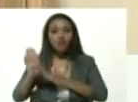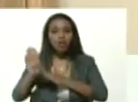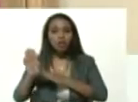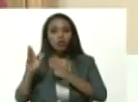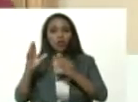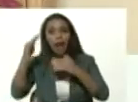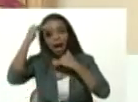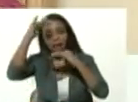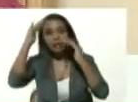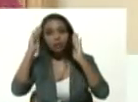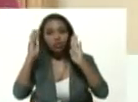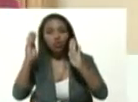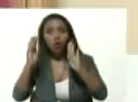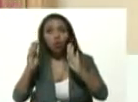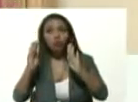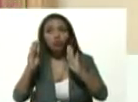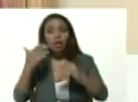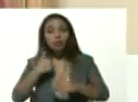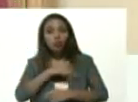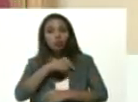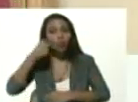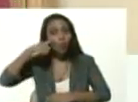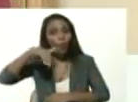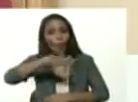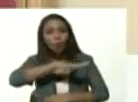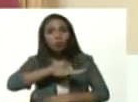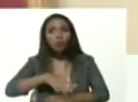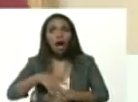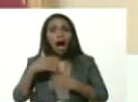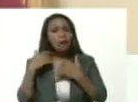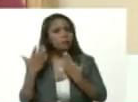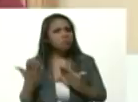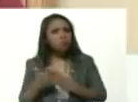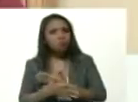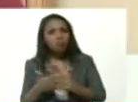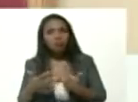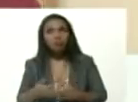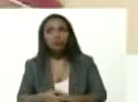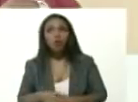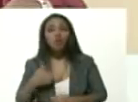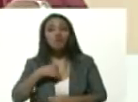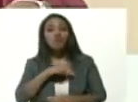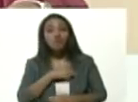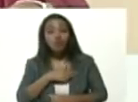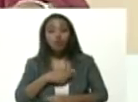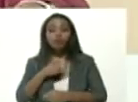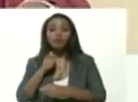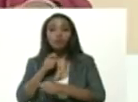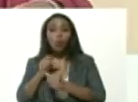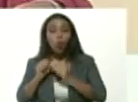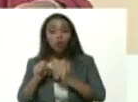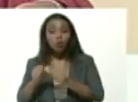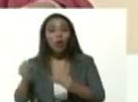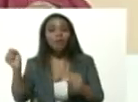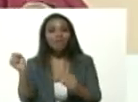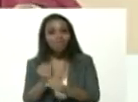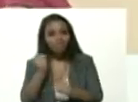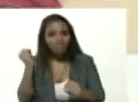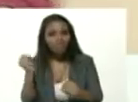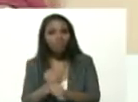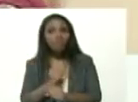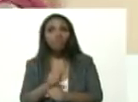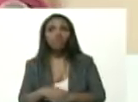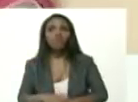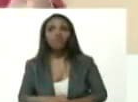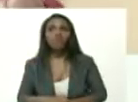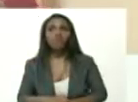la atención de nuestro pueblo. Así que nosotros tenemos que seguir trabajando, hay